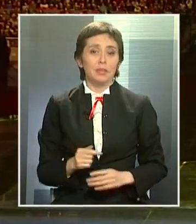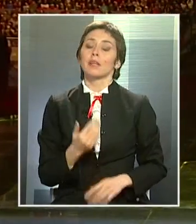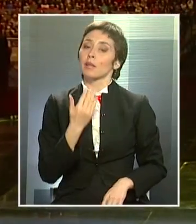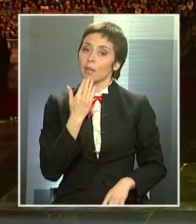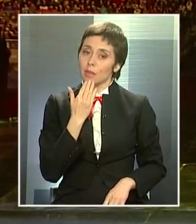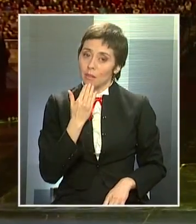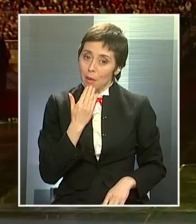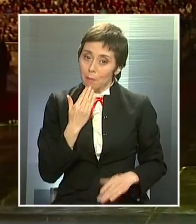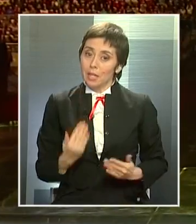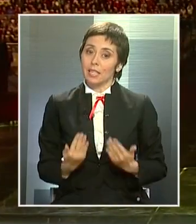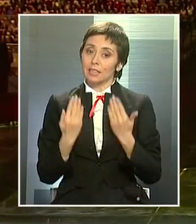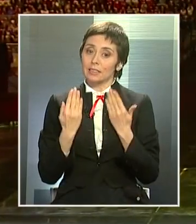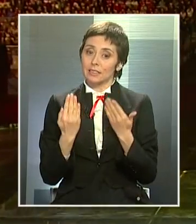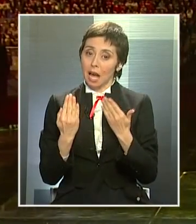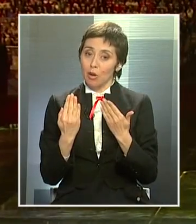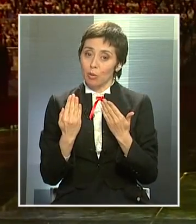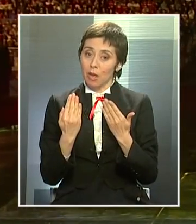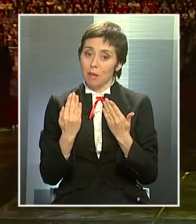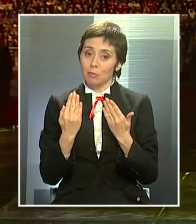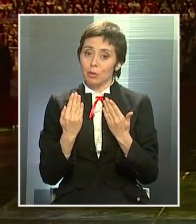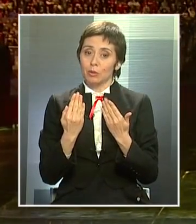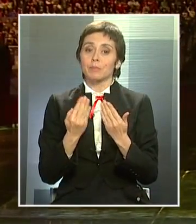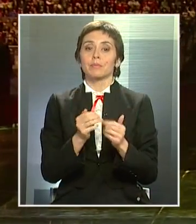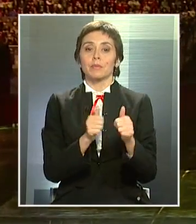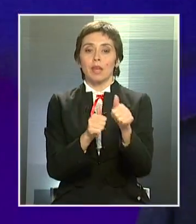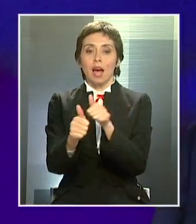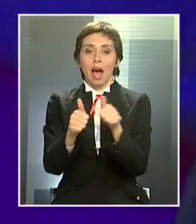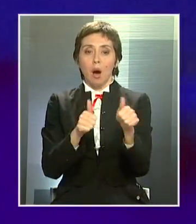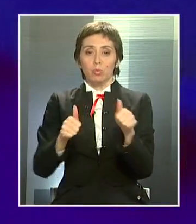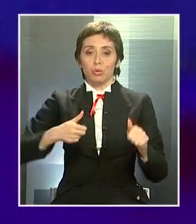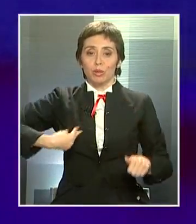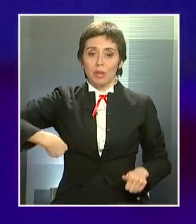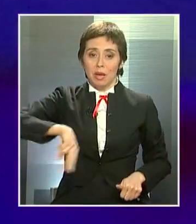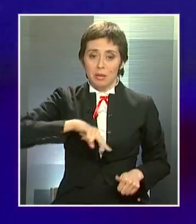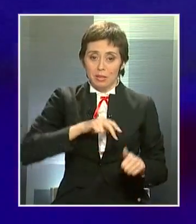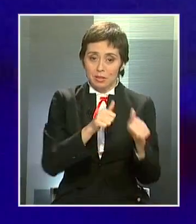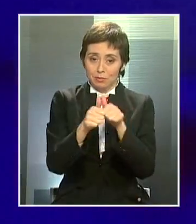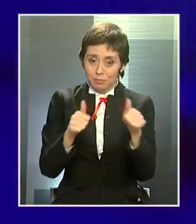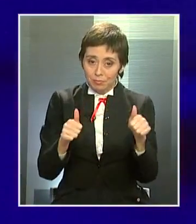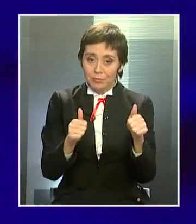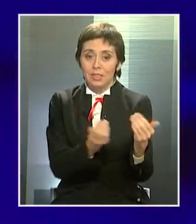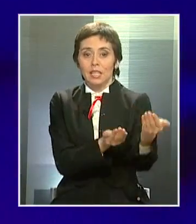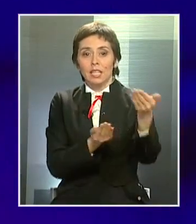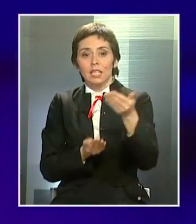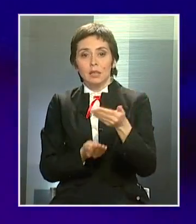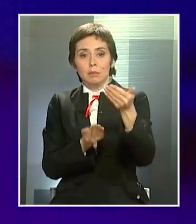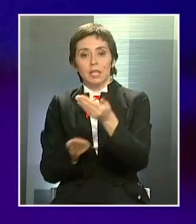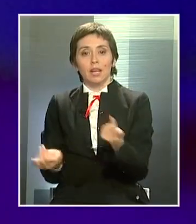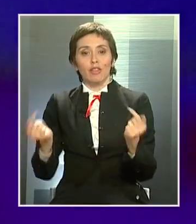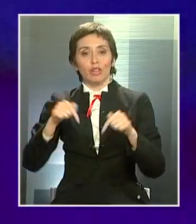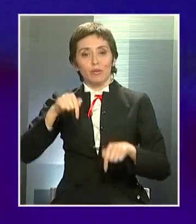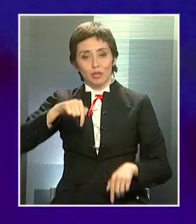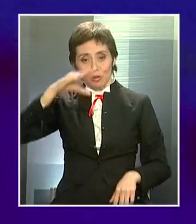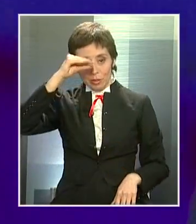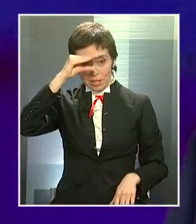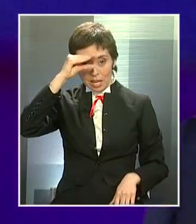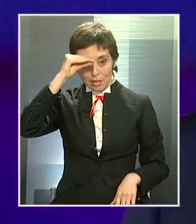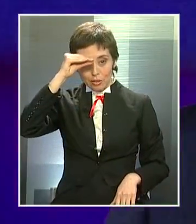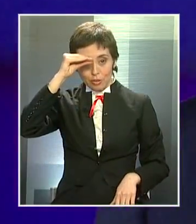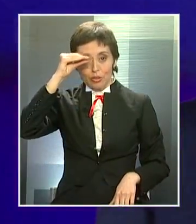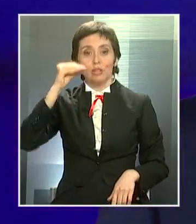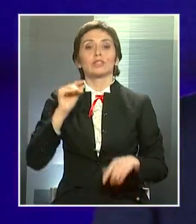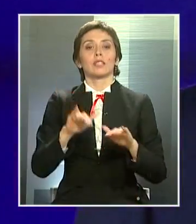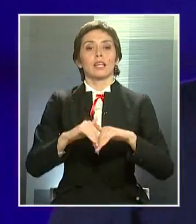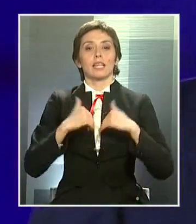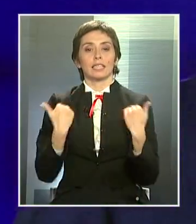También vamos a saludar a nuestras autoridades e invitados presentes esta noche en